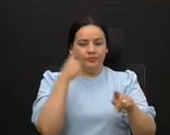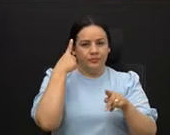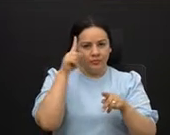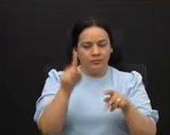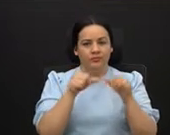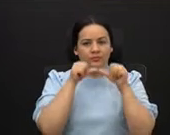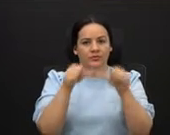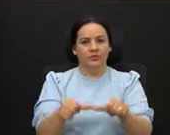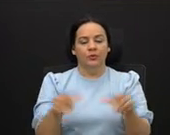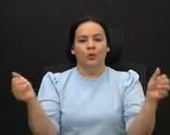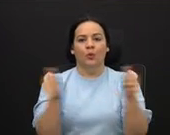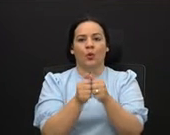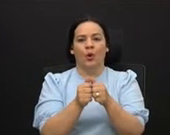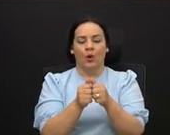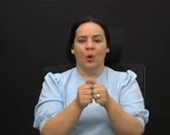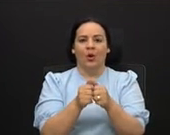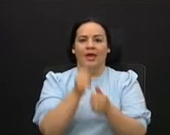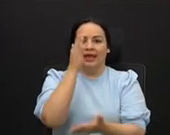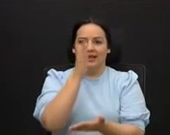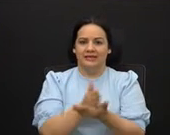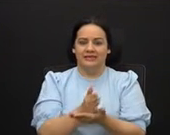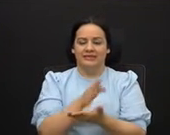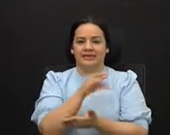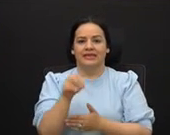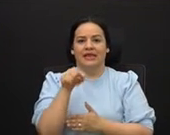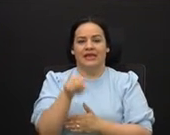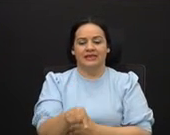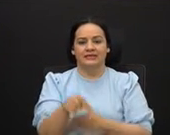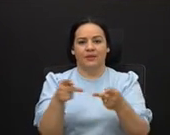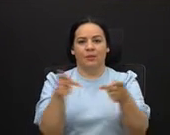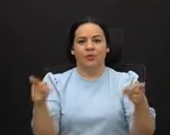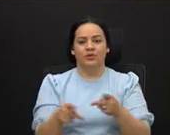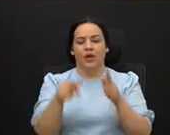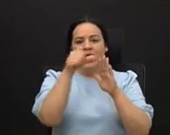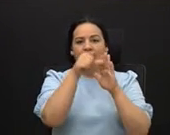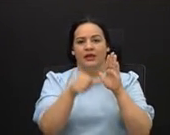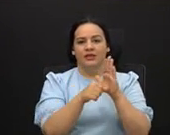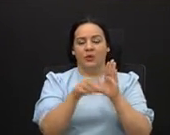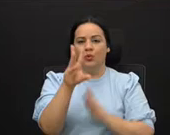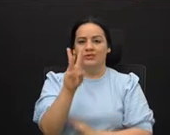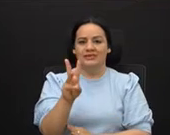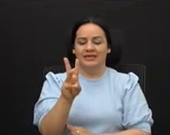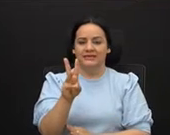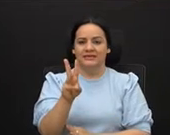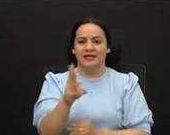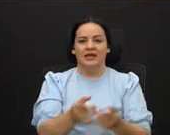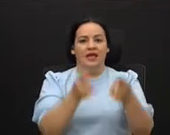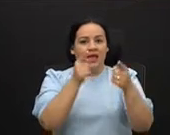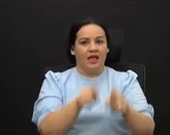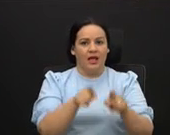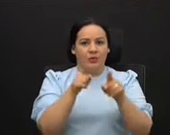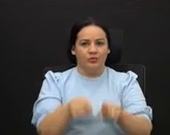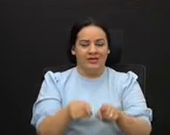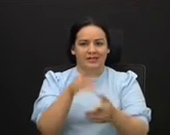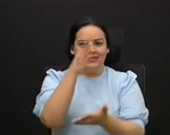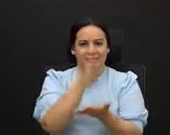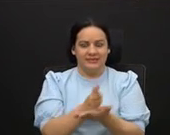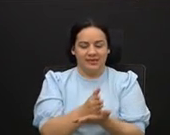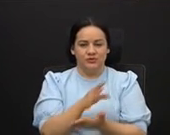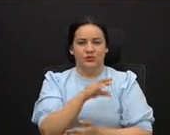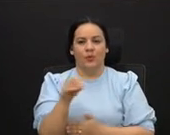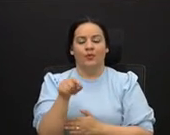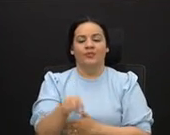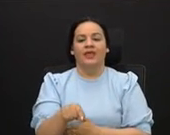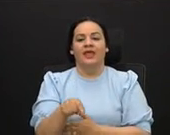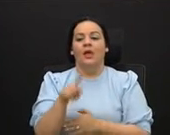proceder con el cese de este puesto. En el artículo 6, causas de cesación. Voy